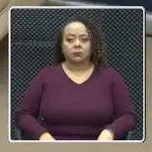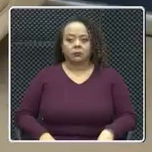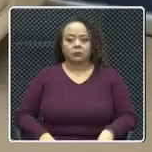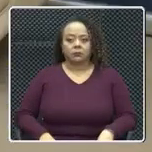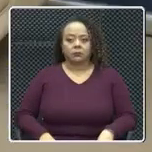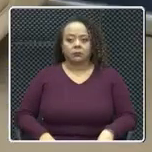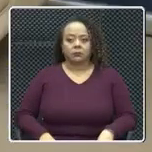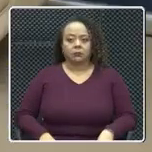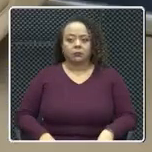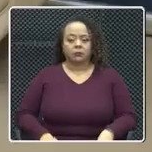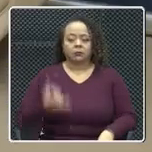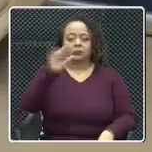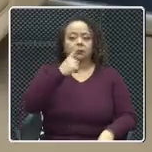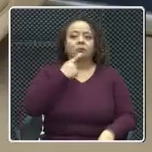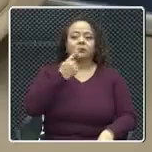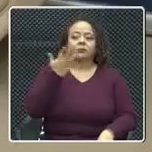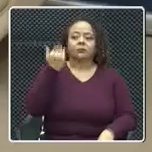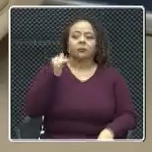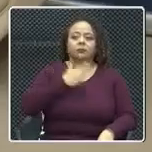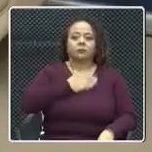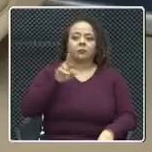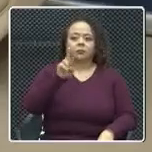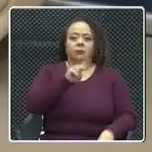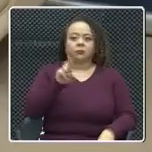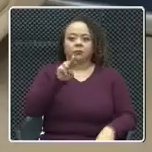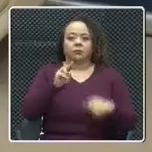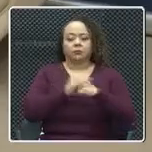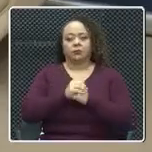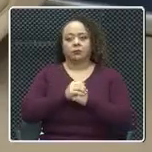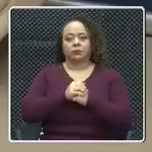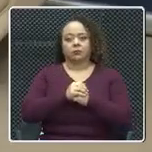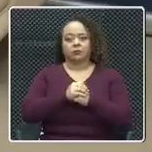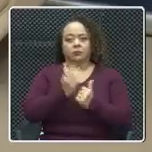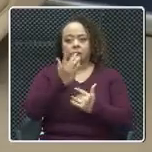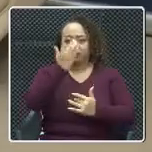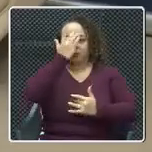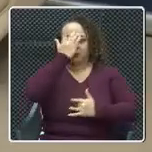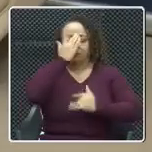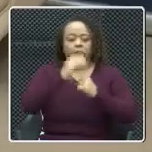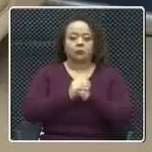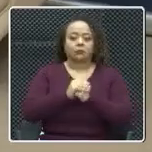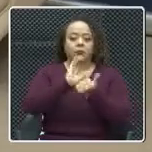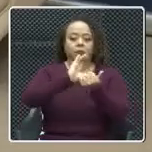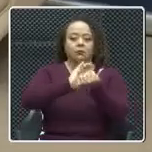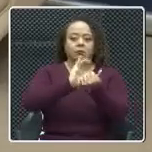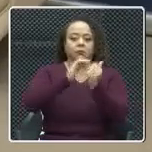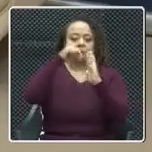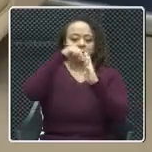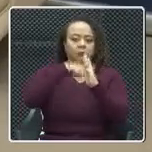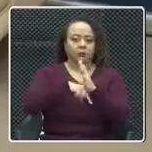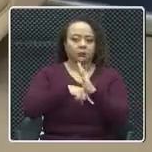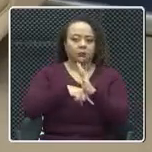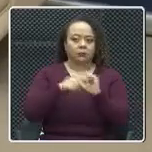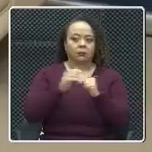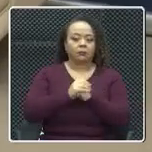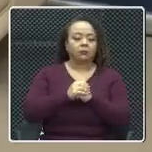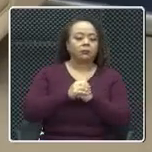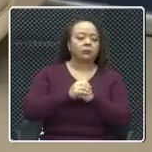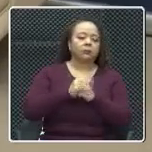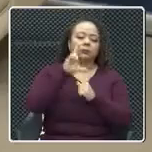Vamos a ver, era lo que decía ahora la compañera, ¿verdad? Una patología clínica de fondo no